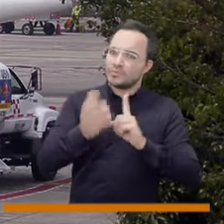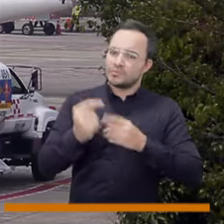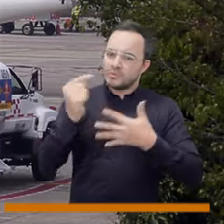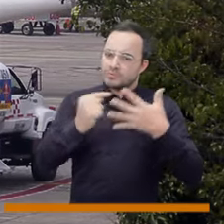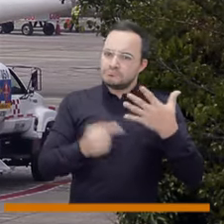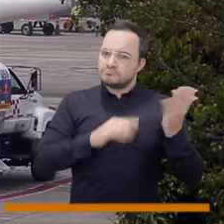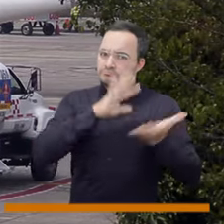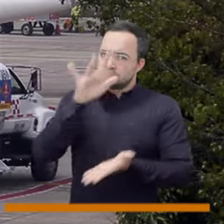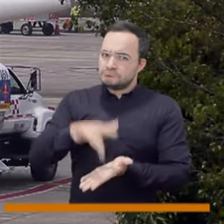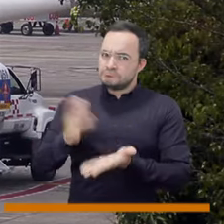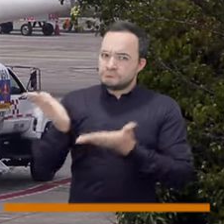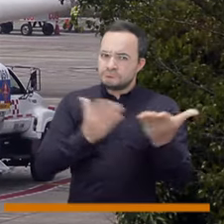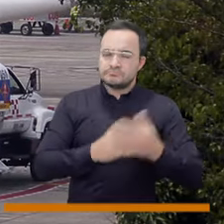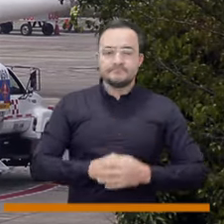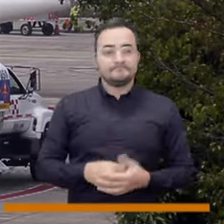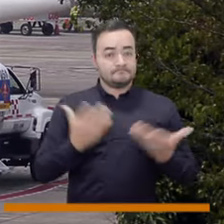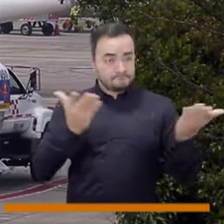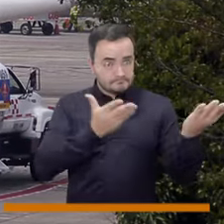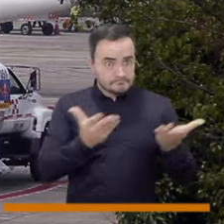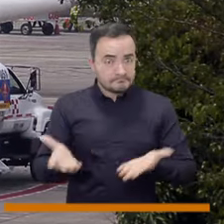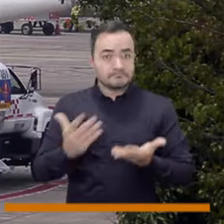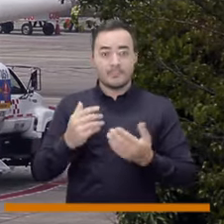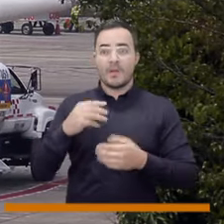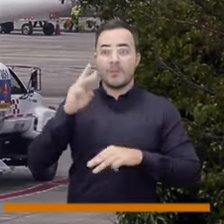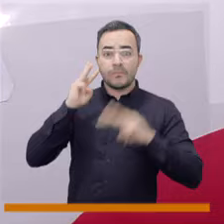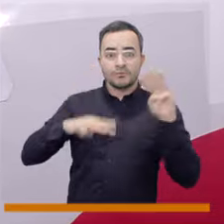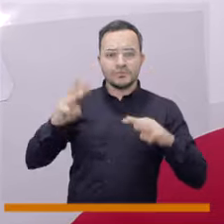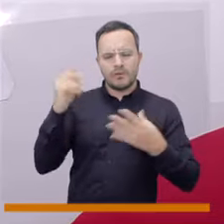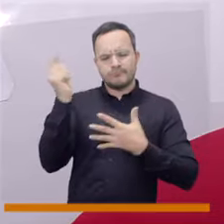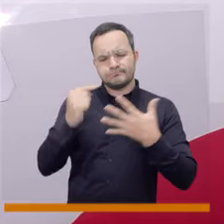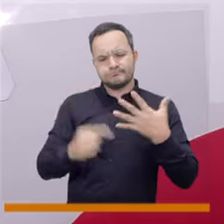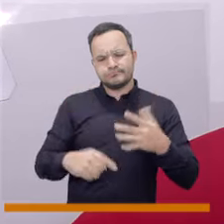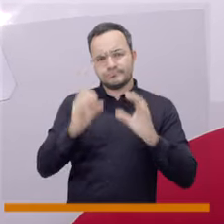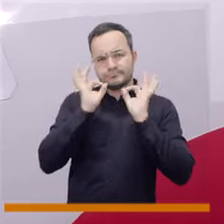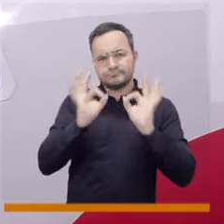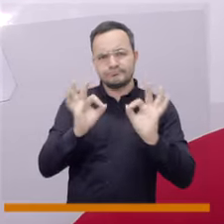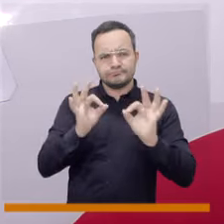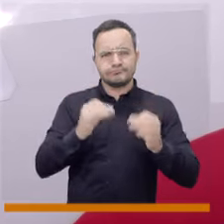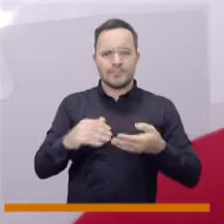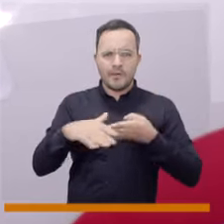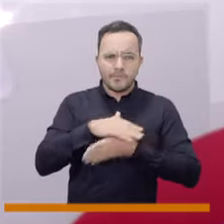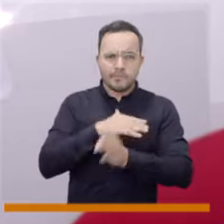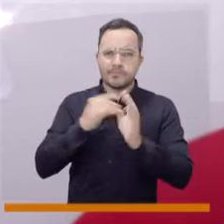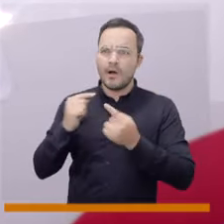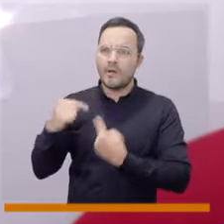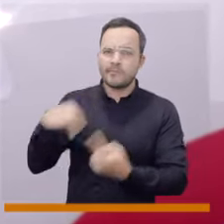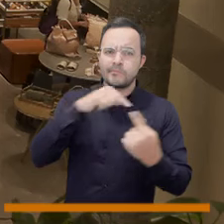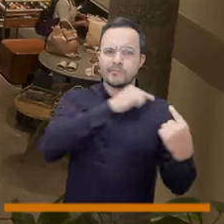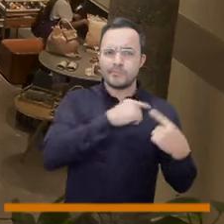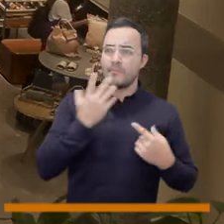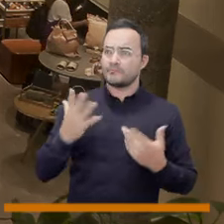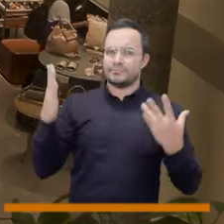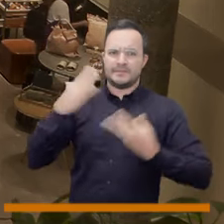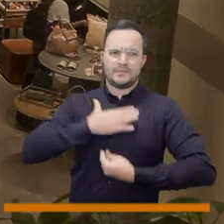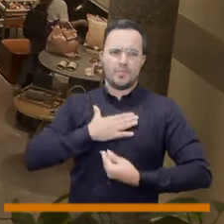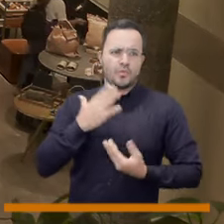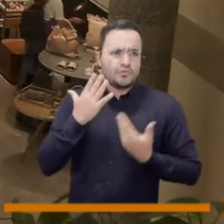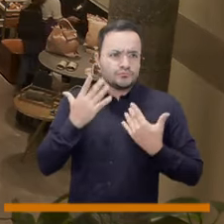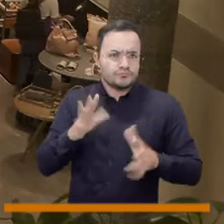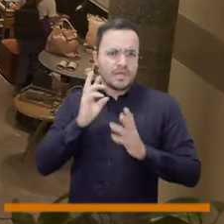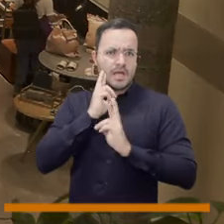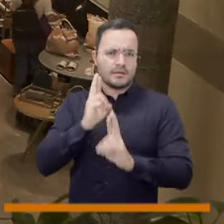de interés cultural que tiene el aeropuerto. Es un museo vivo, tenemos un guión, un recorrido con un guión